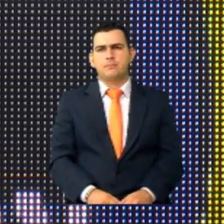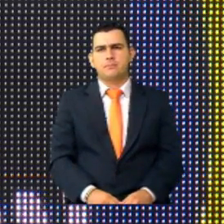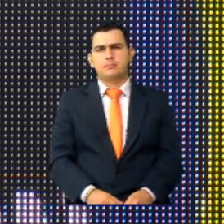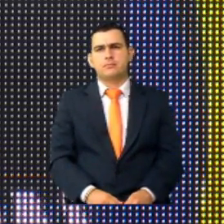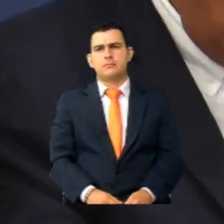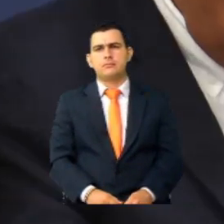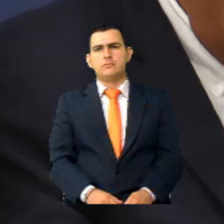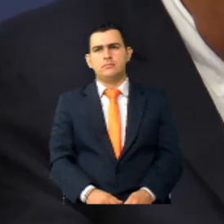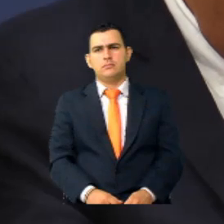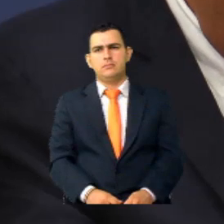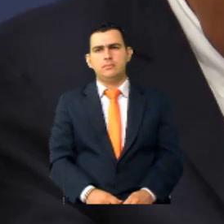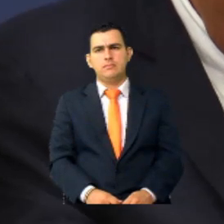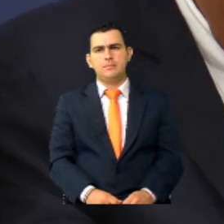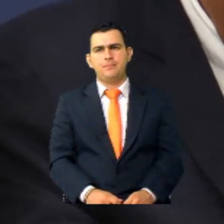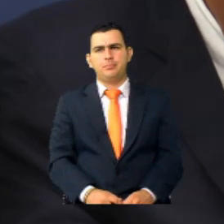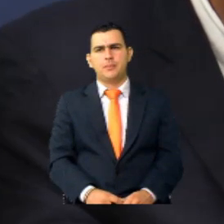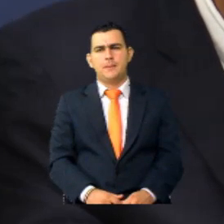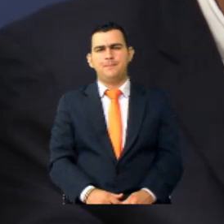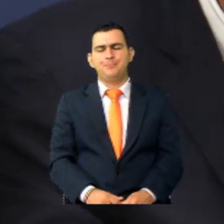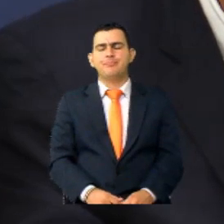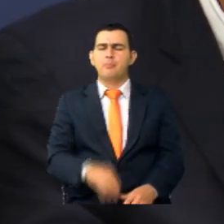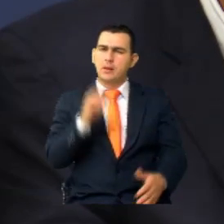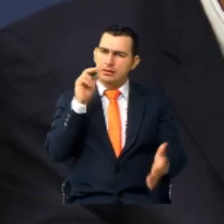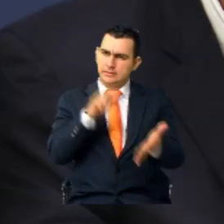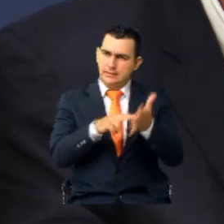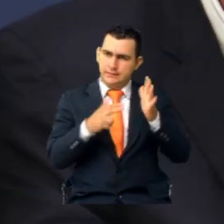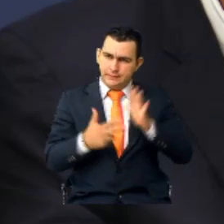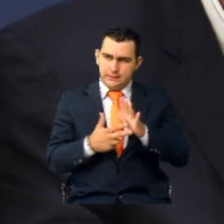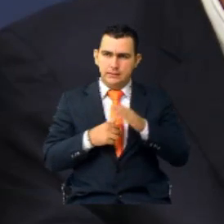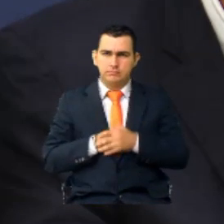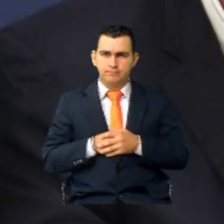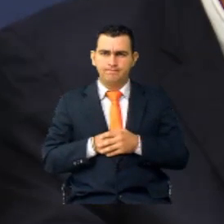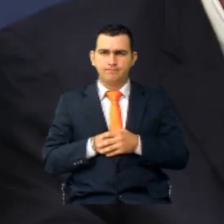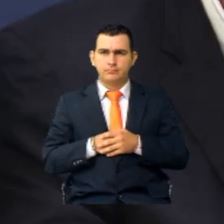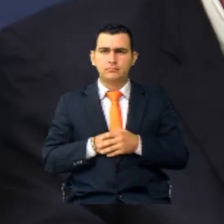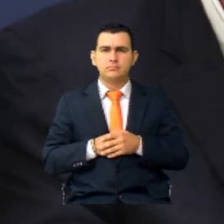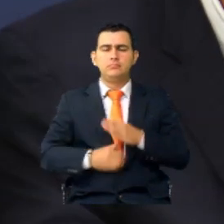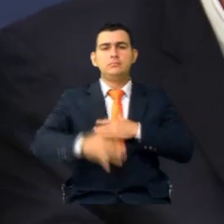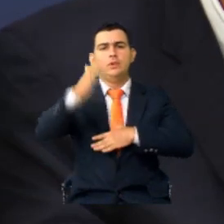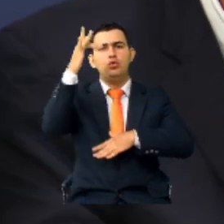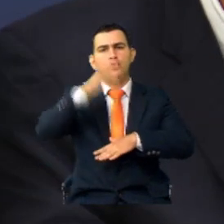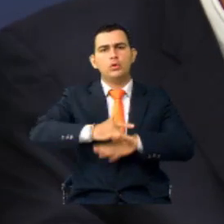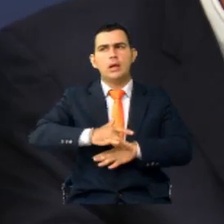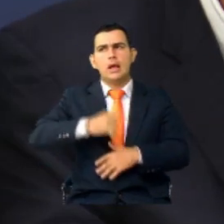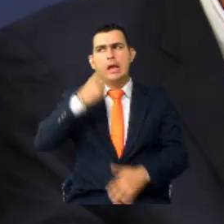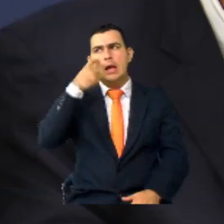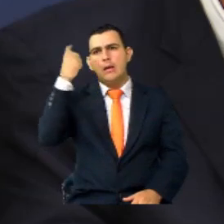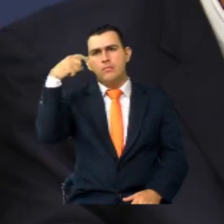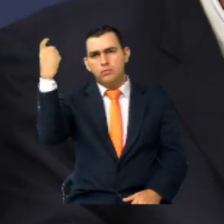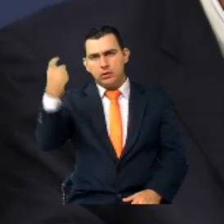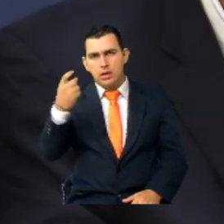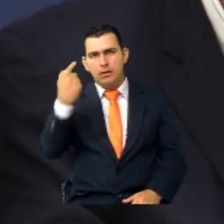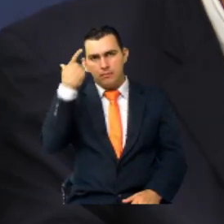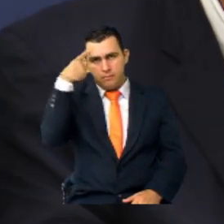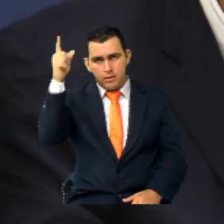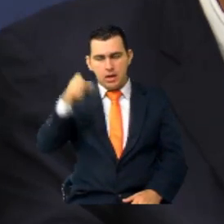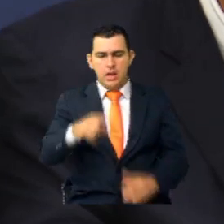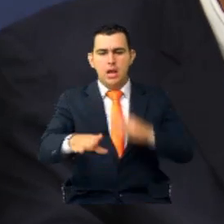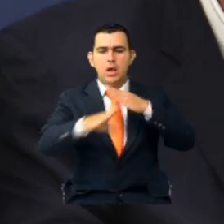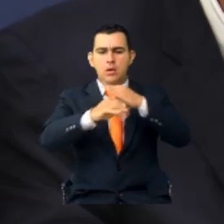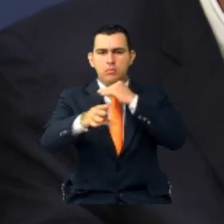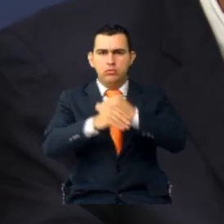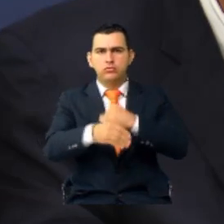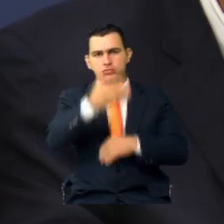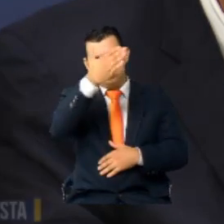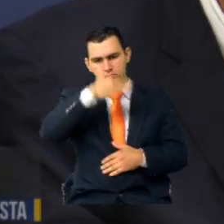contrapregunta. ¿Eso quiere decir, doctora Janet, que tocaría buscar presupuesto para colocar el huellero en cada bus o en cada